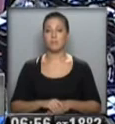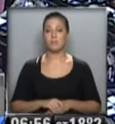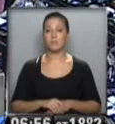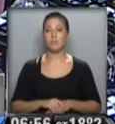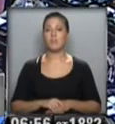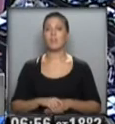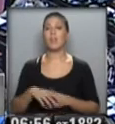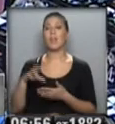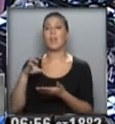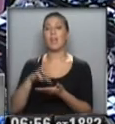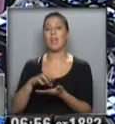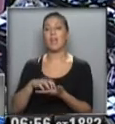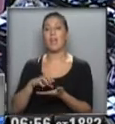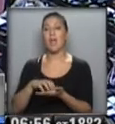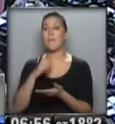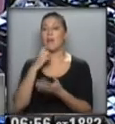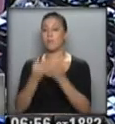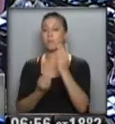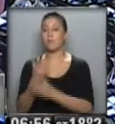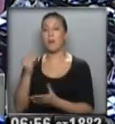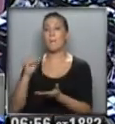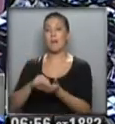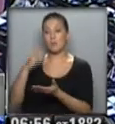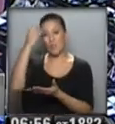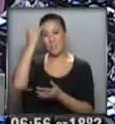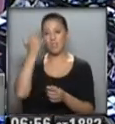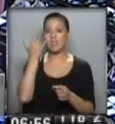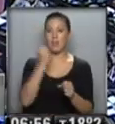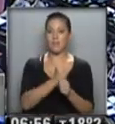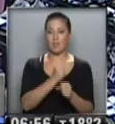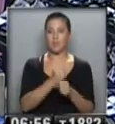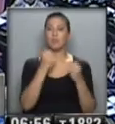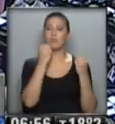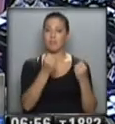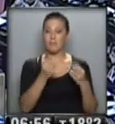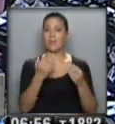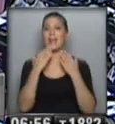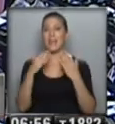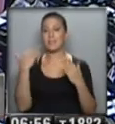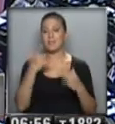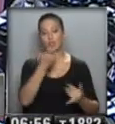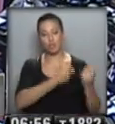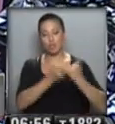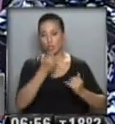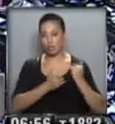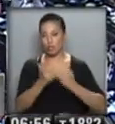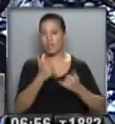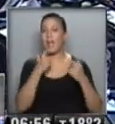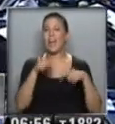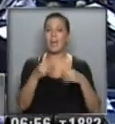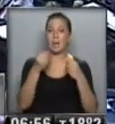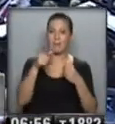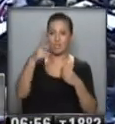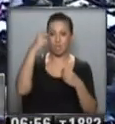la Cámara Federal y Nacional de Casación del Trabajo. Muy bien, gracias Patricia por tenernos actualizado lo que está pasando en